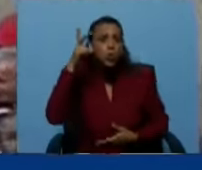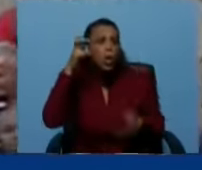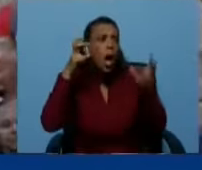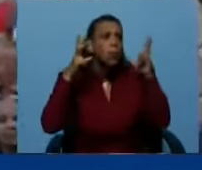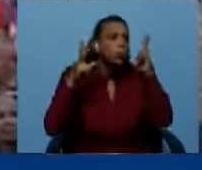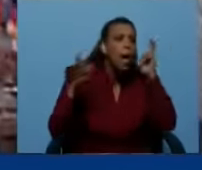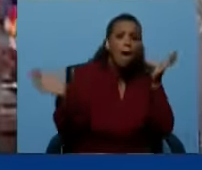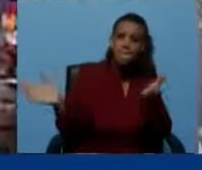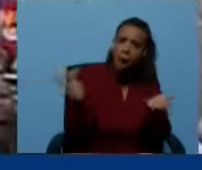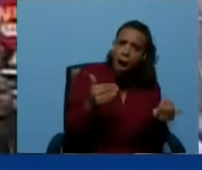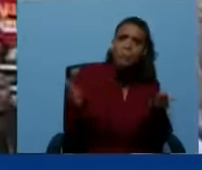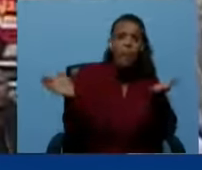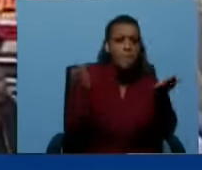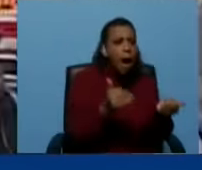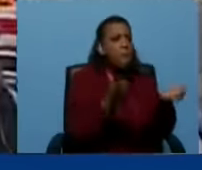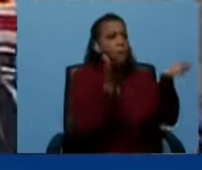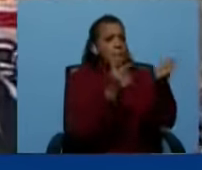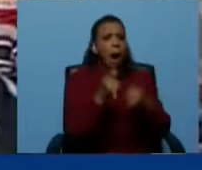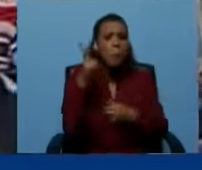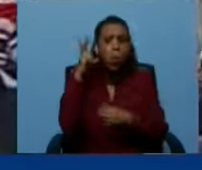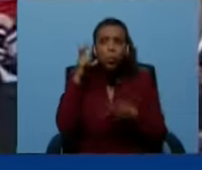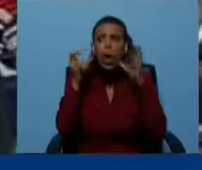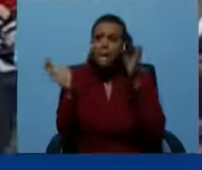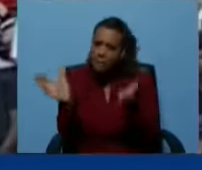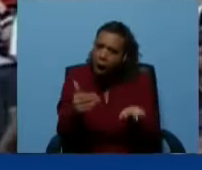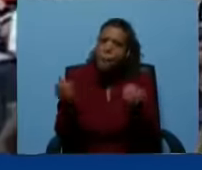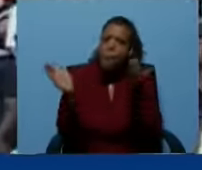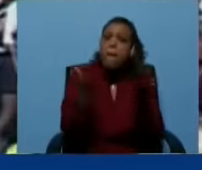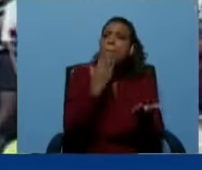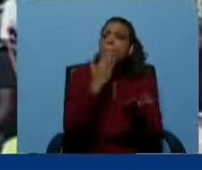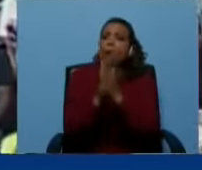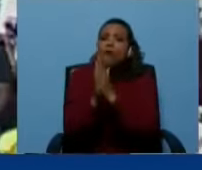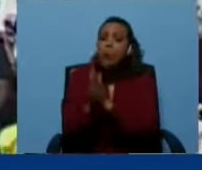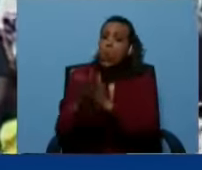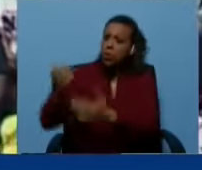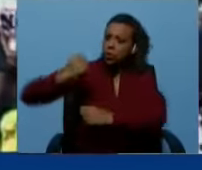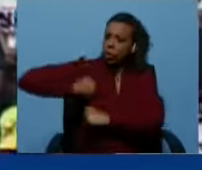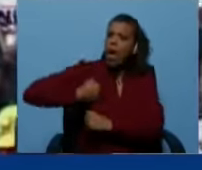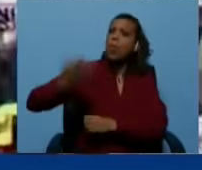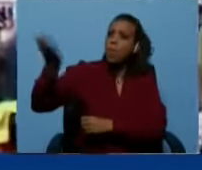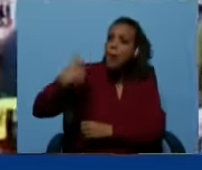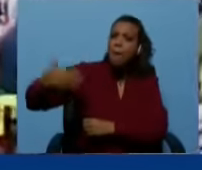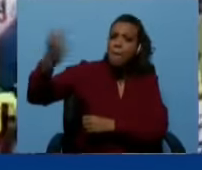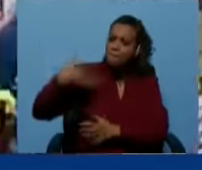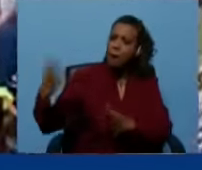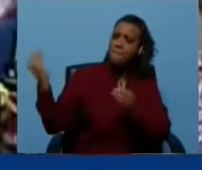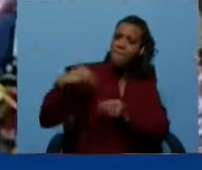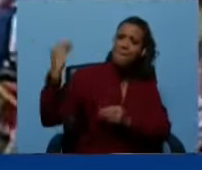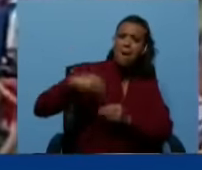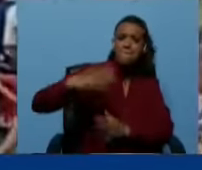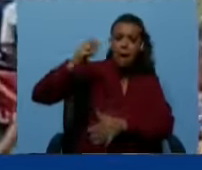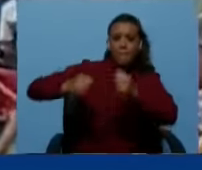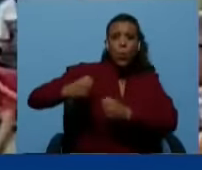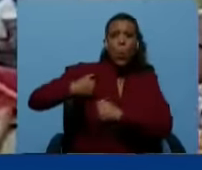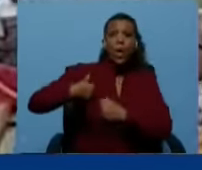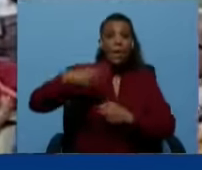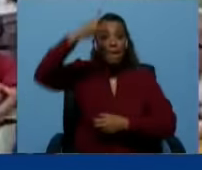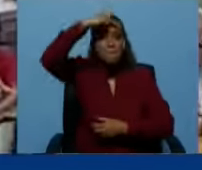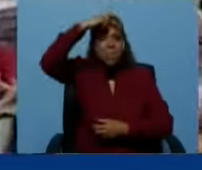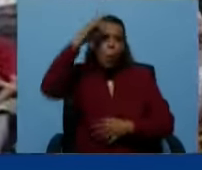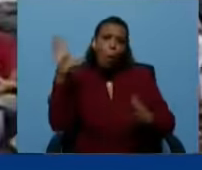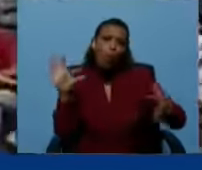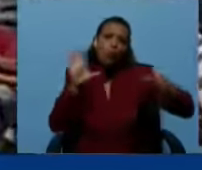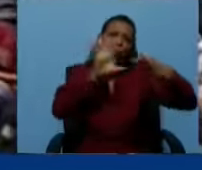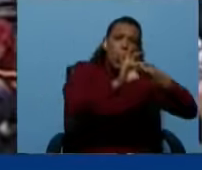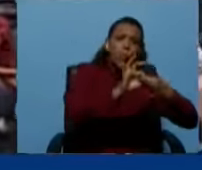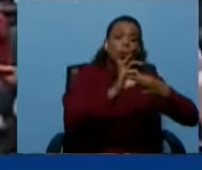a motivar a los pueblos, y a pedir soldados, para unir los soldados del Perú profundo con